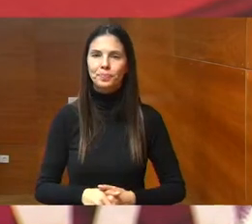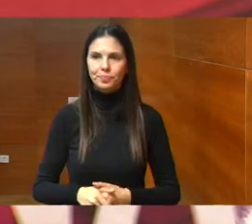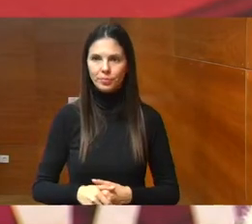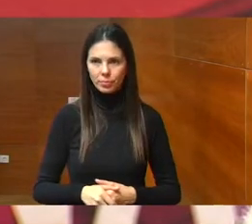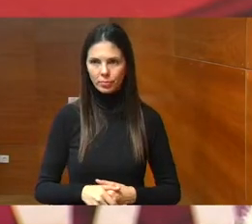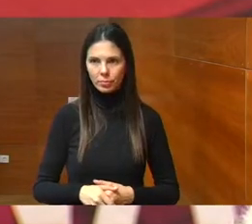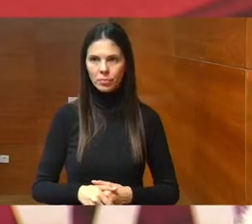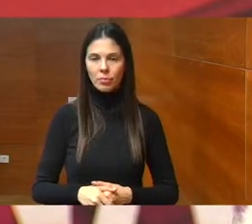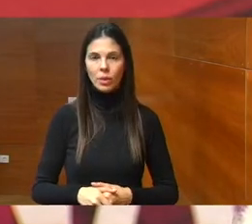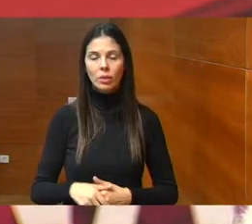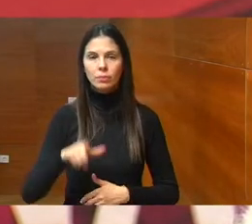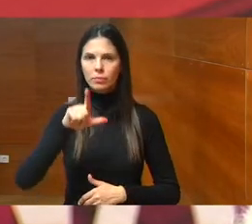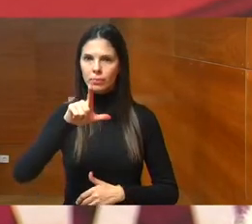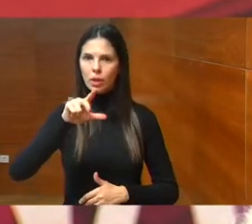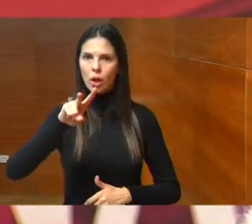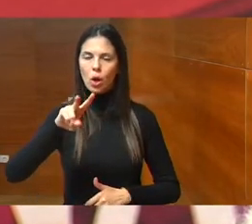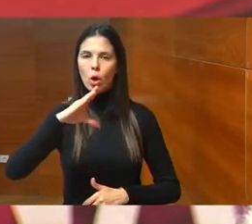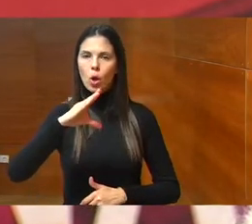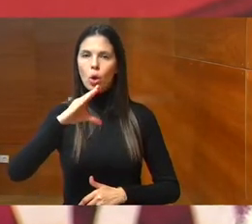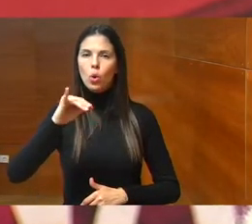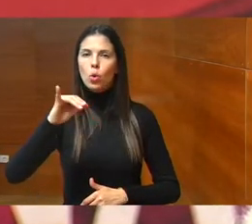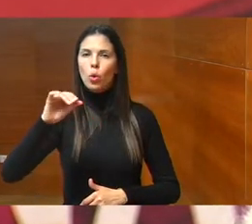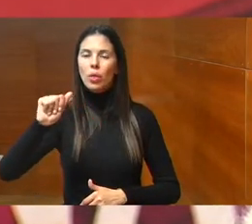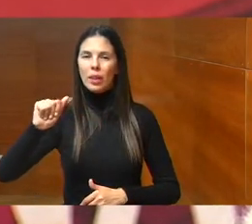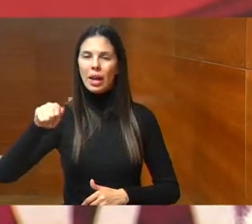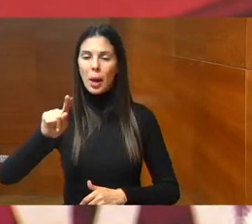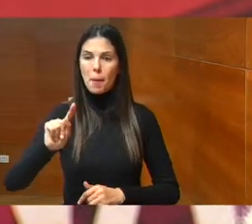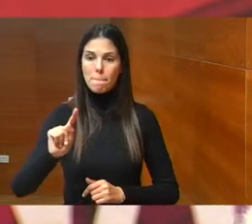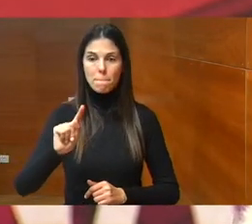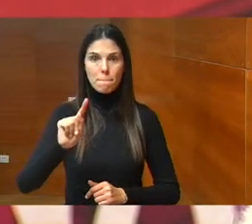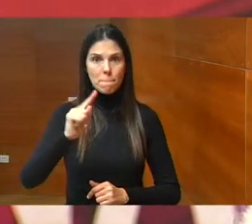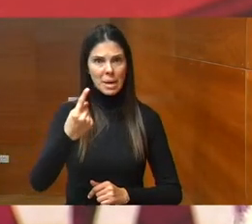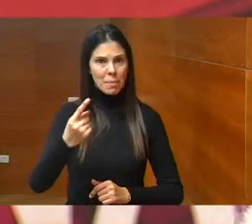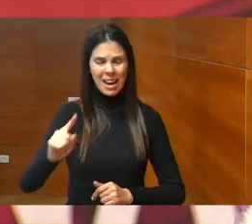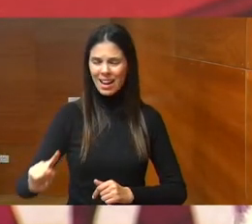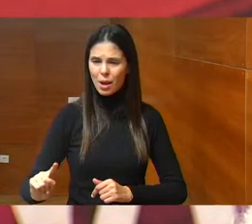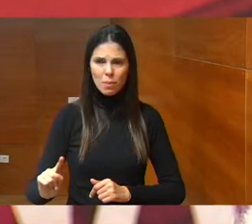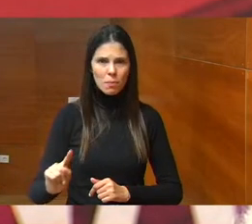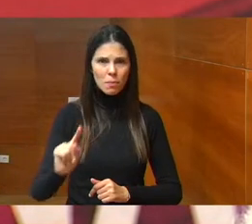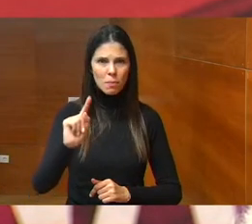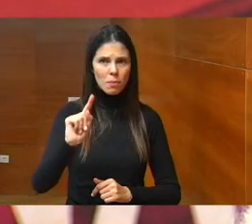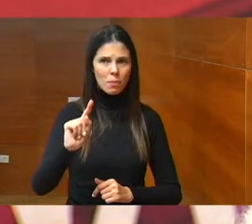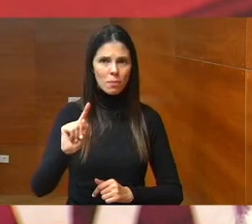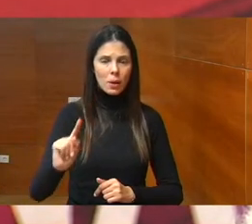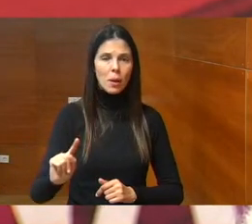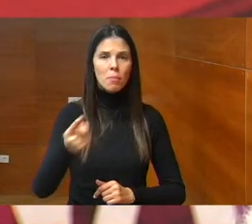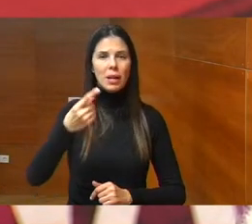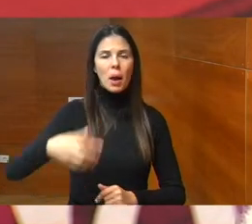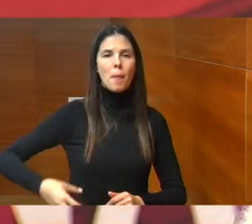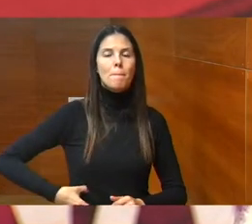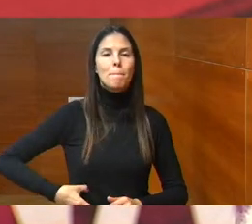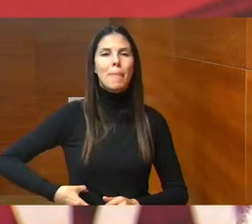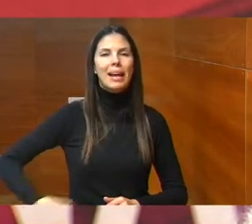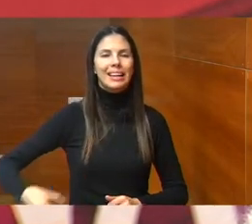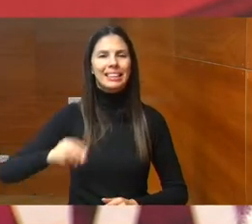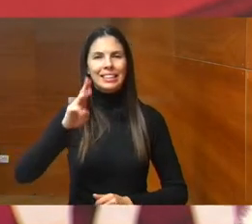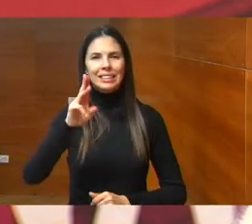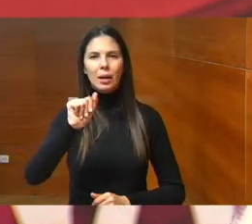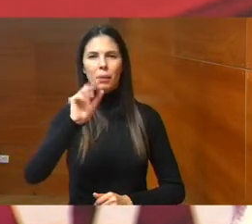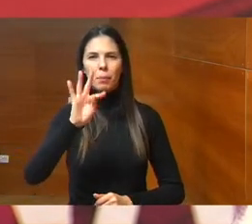Lucía alcás Patiño era marquesa de Patiño